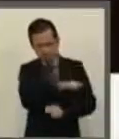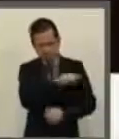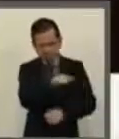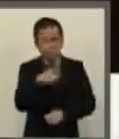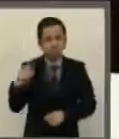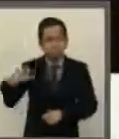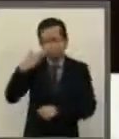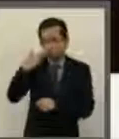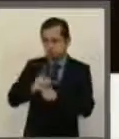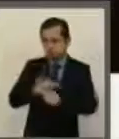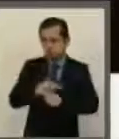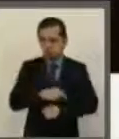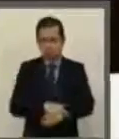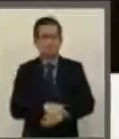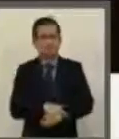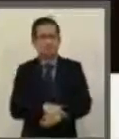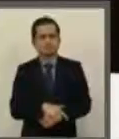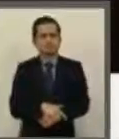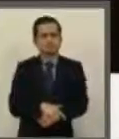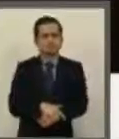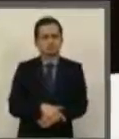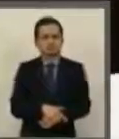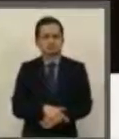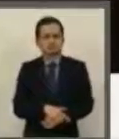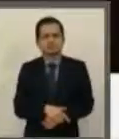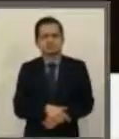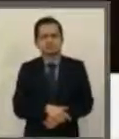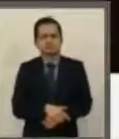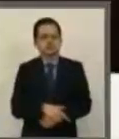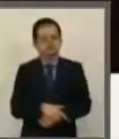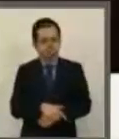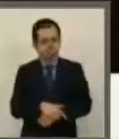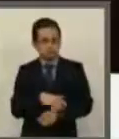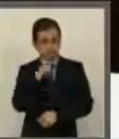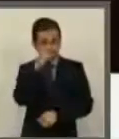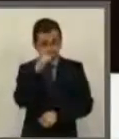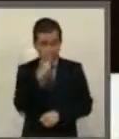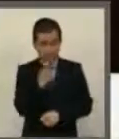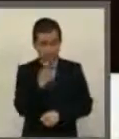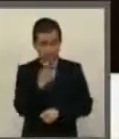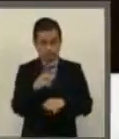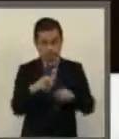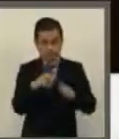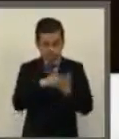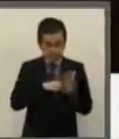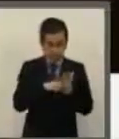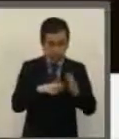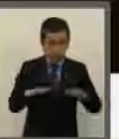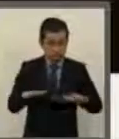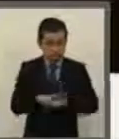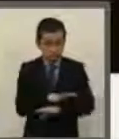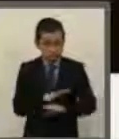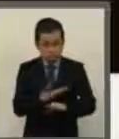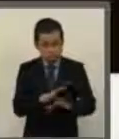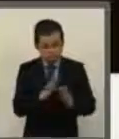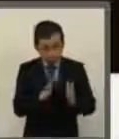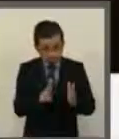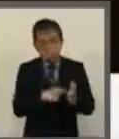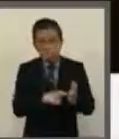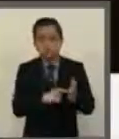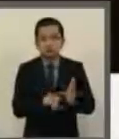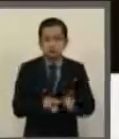Estado. Con esta modificación se da una facultad